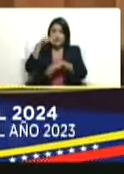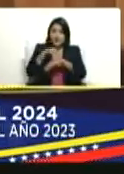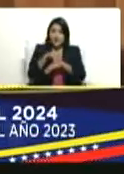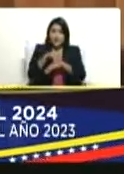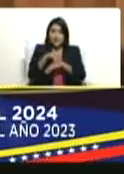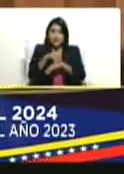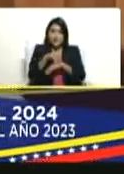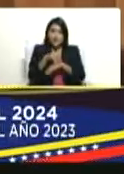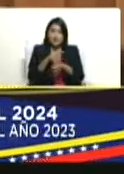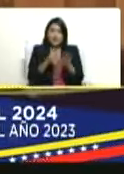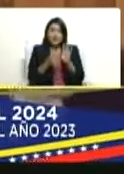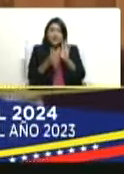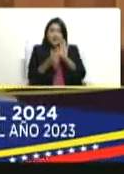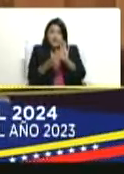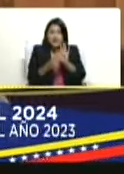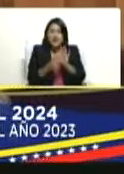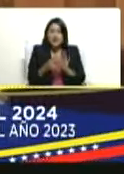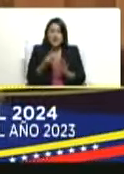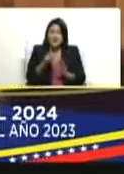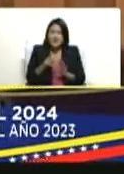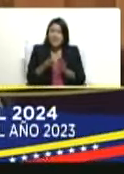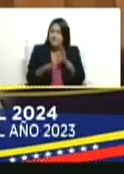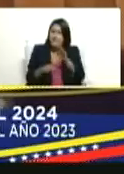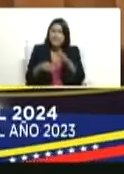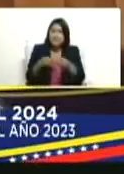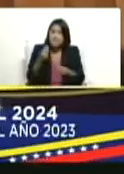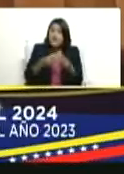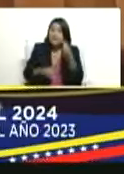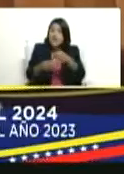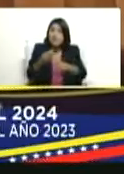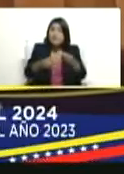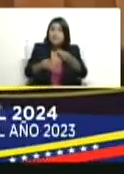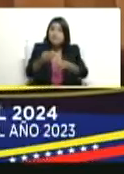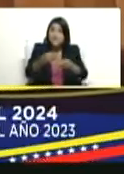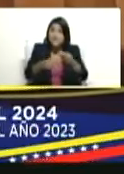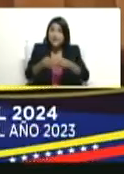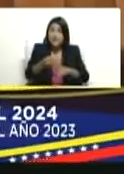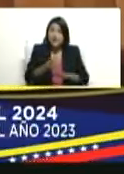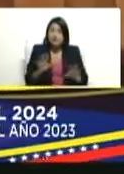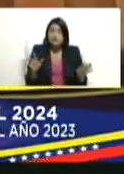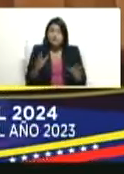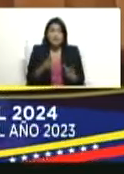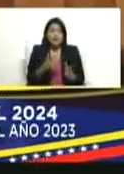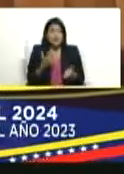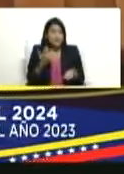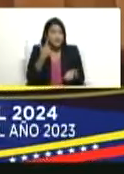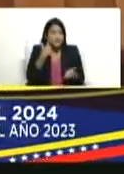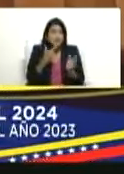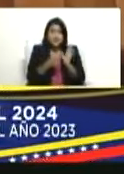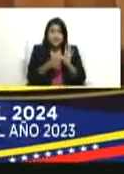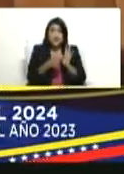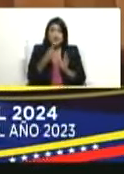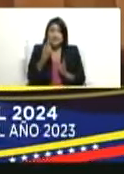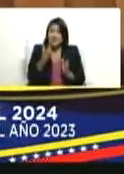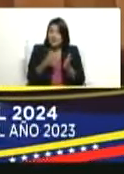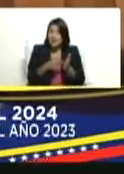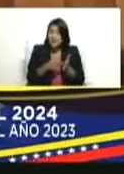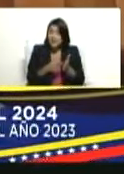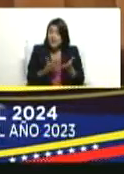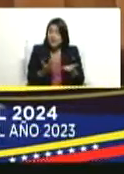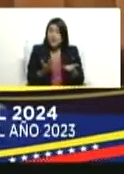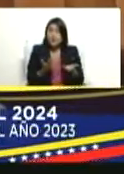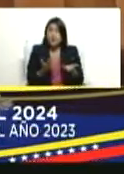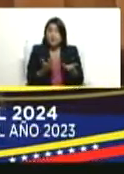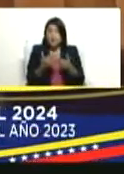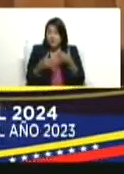hay que dar pasos superiores para pagar la deuda de los retrasos judiciales y